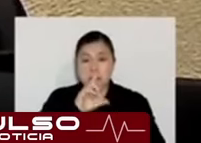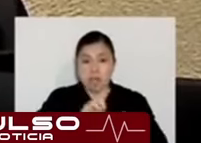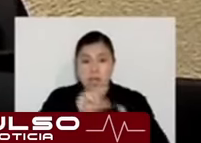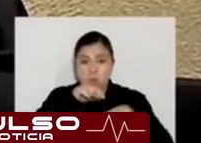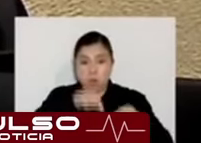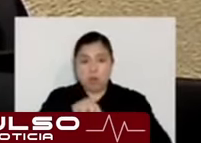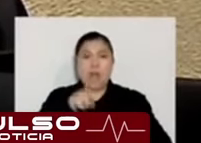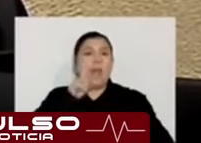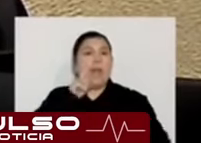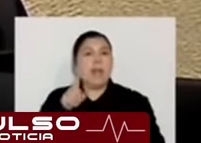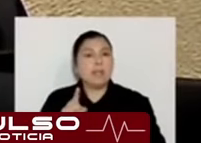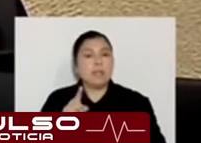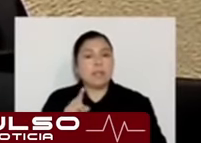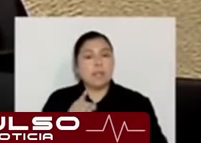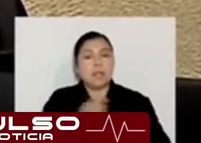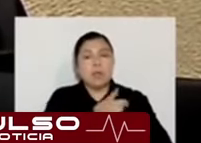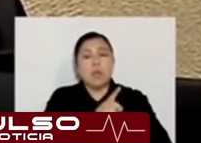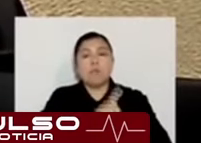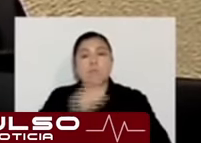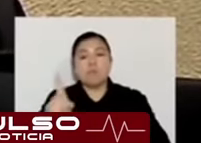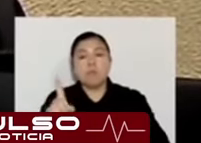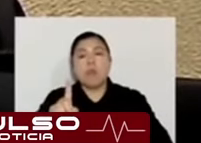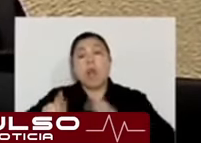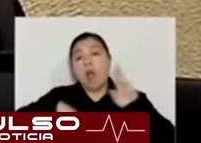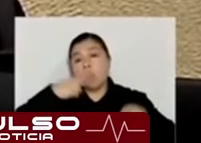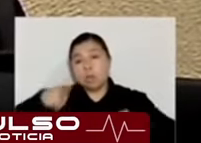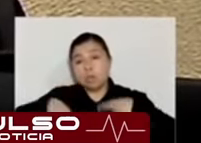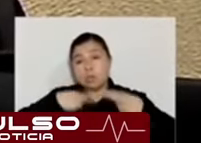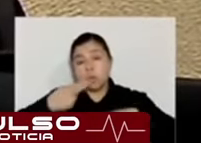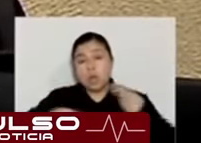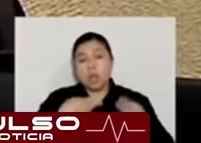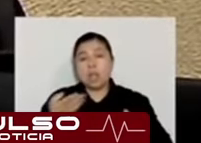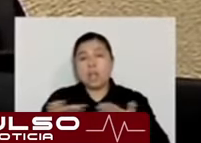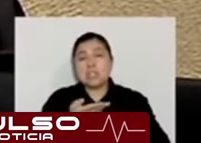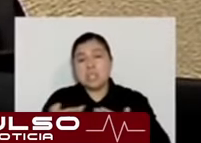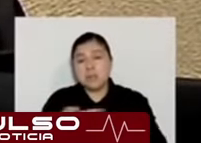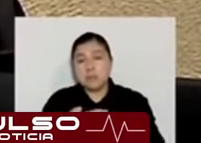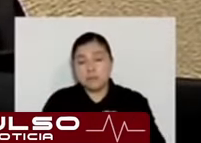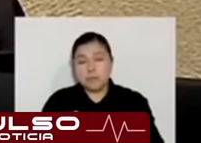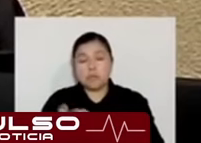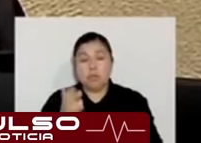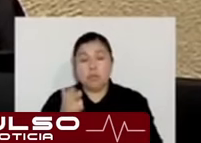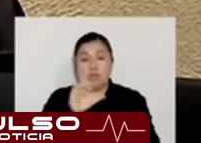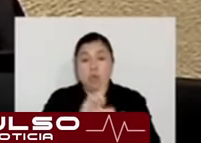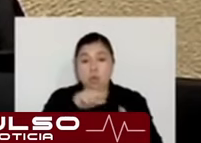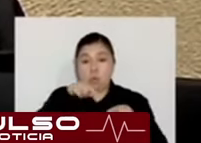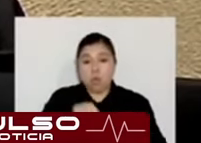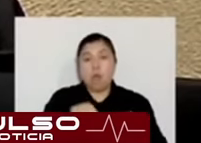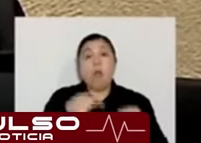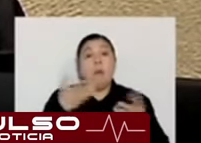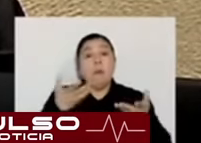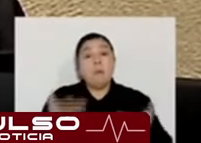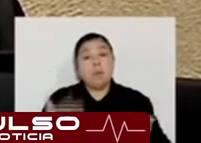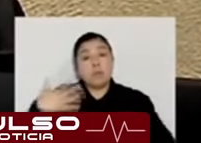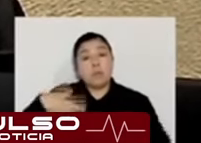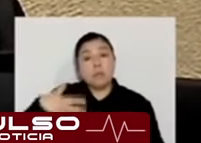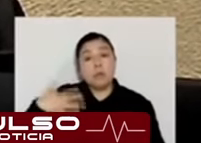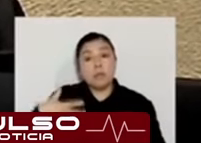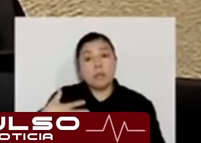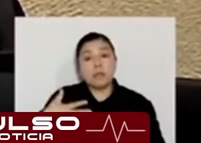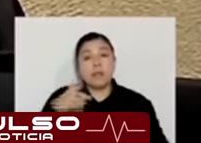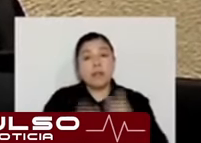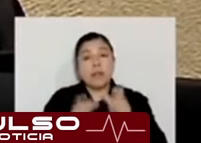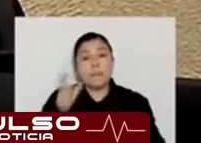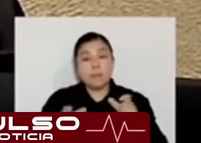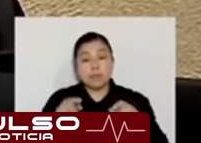quienes también van, porque hay restaurantes, hay una serie de servicios que hay en el sector y es por eso que es importante que las personas que están